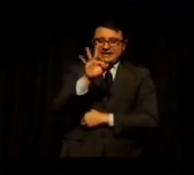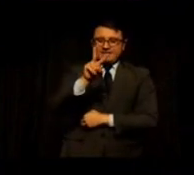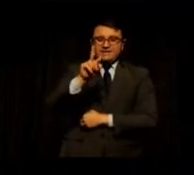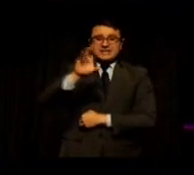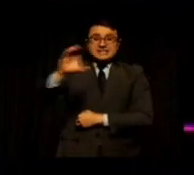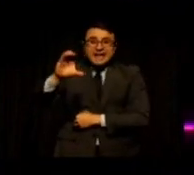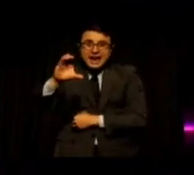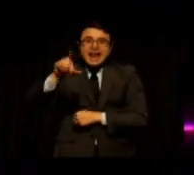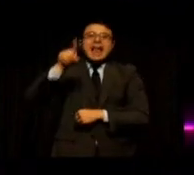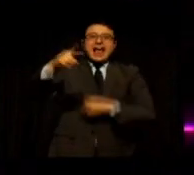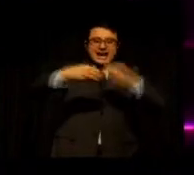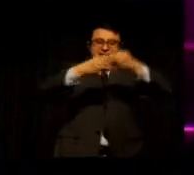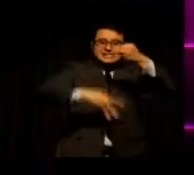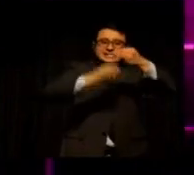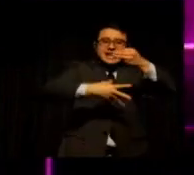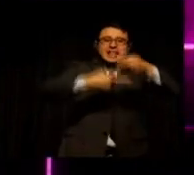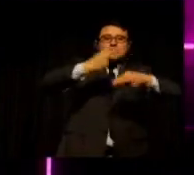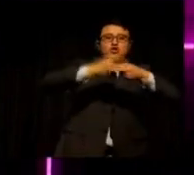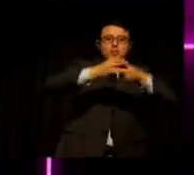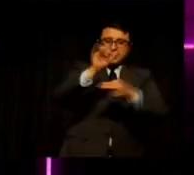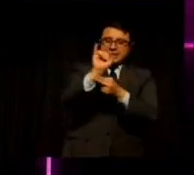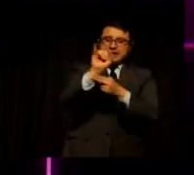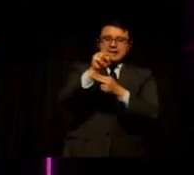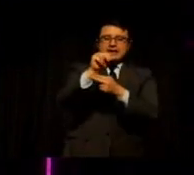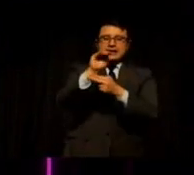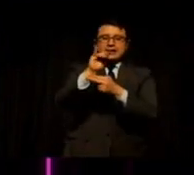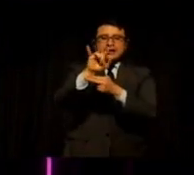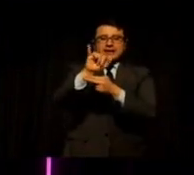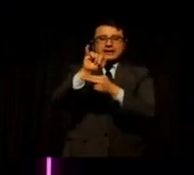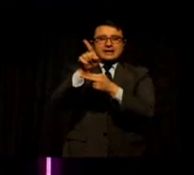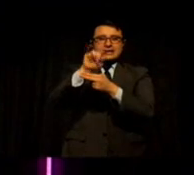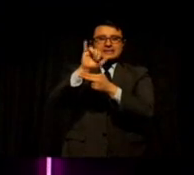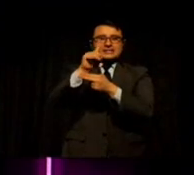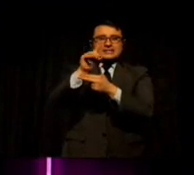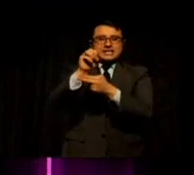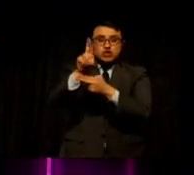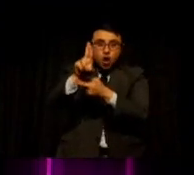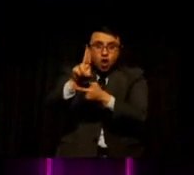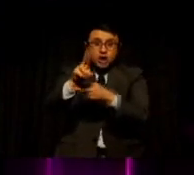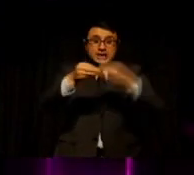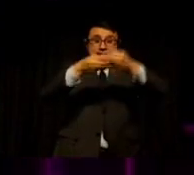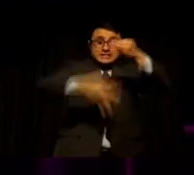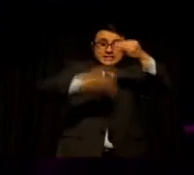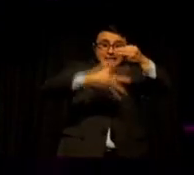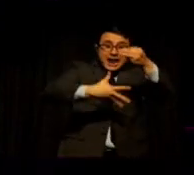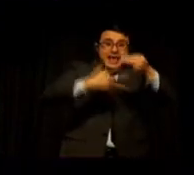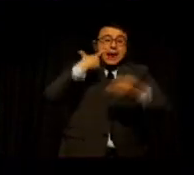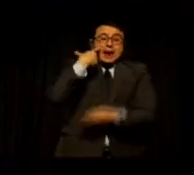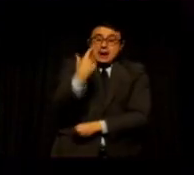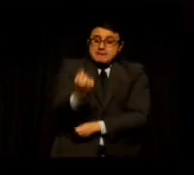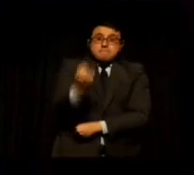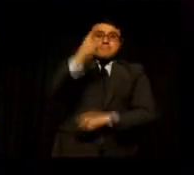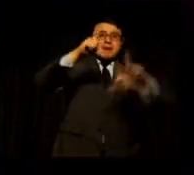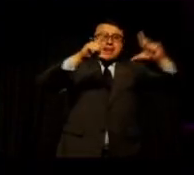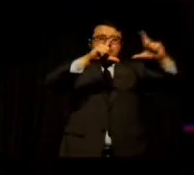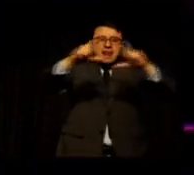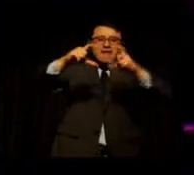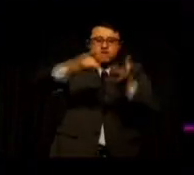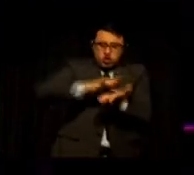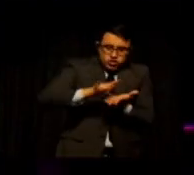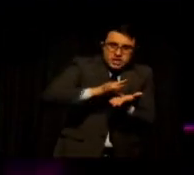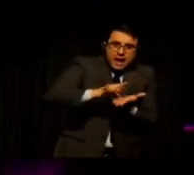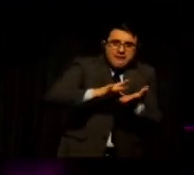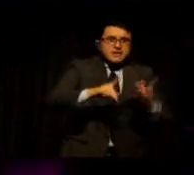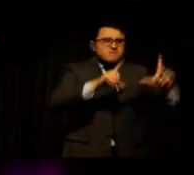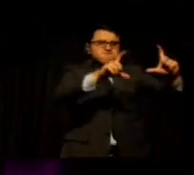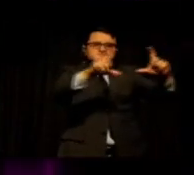serie 'el inquisidor' primera serie que se firma totalmente con teléfonos y tabletas con